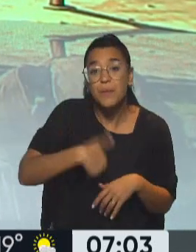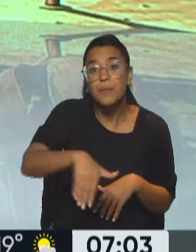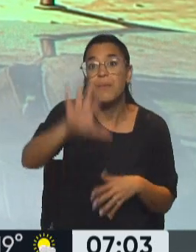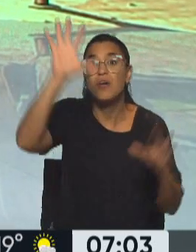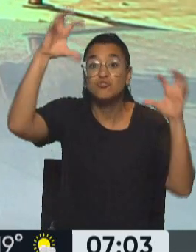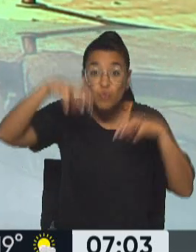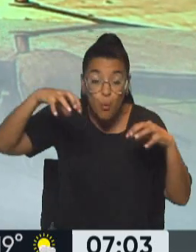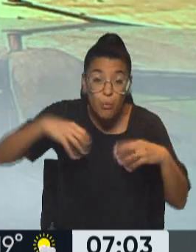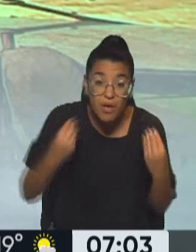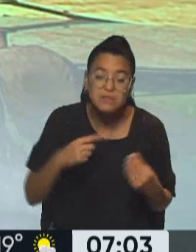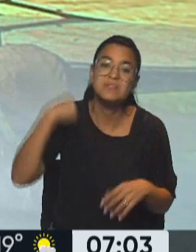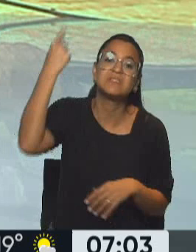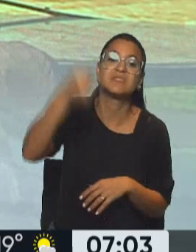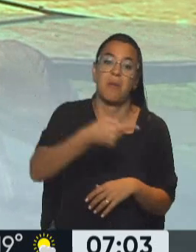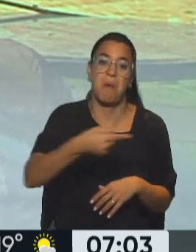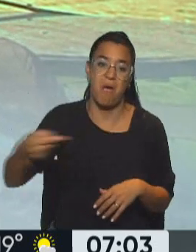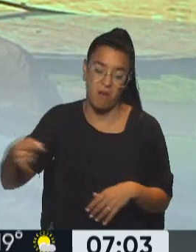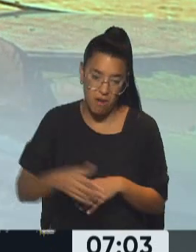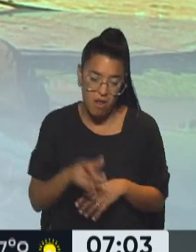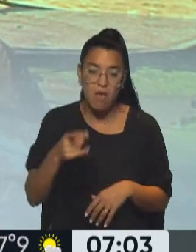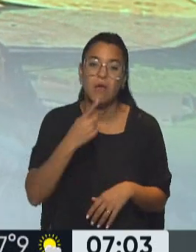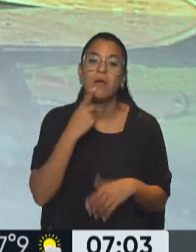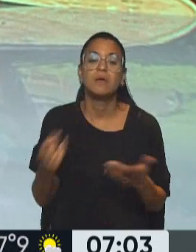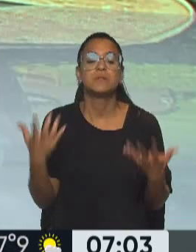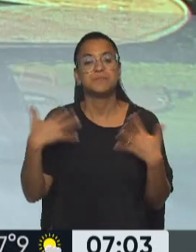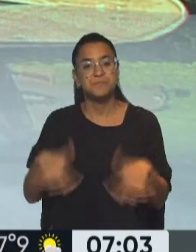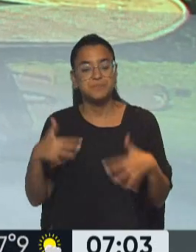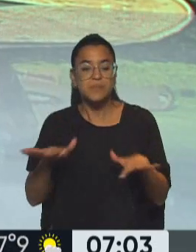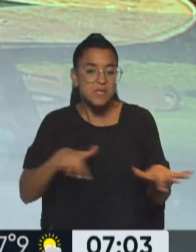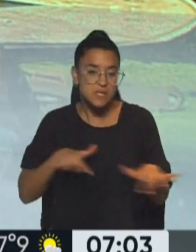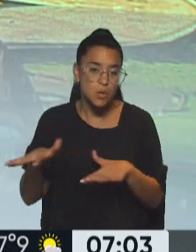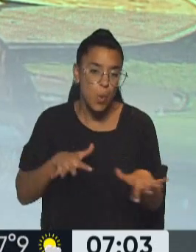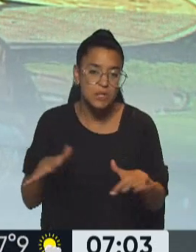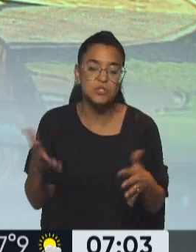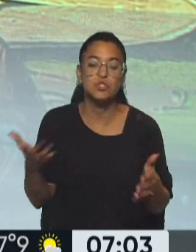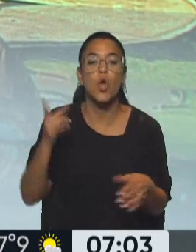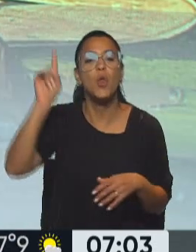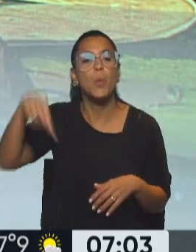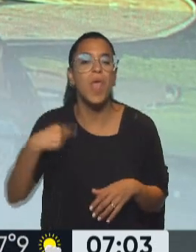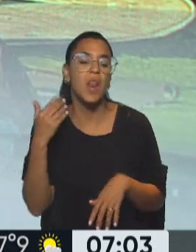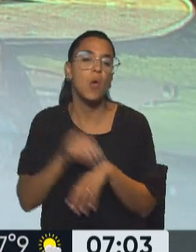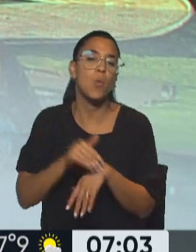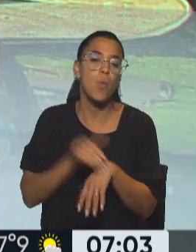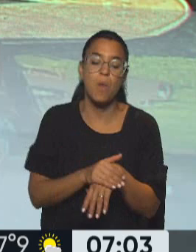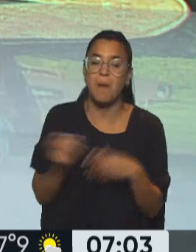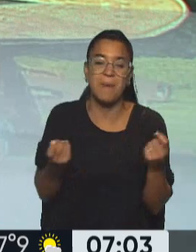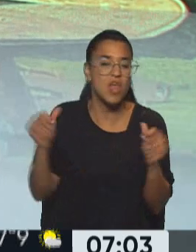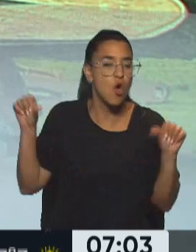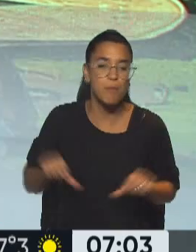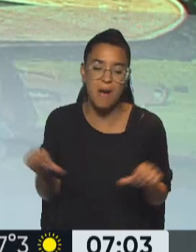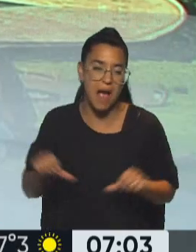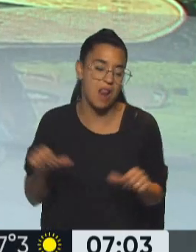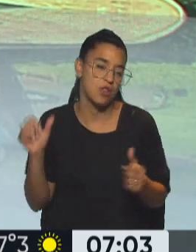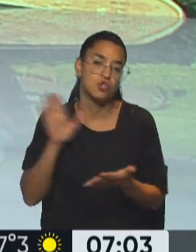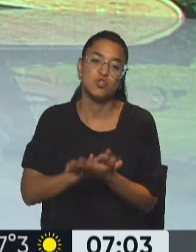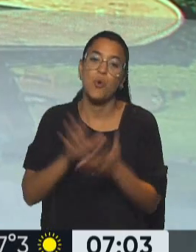lluvia recién para la semana próxima. Sí, sobre todo que no es una contingencia, no es una situación derivada de los desmanejos a nivel